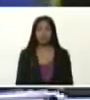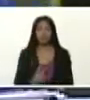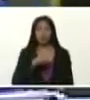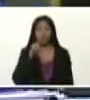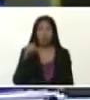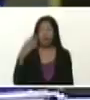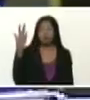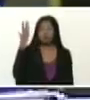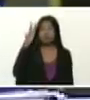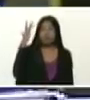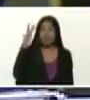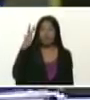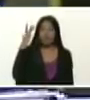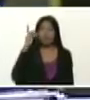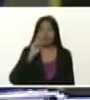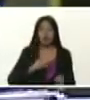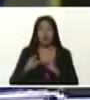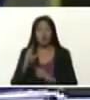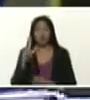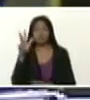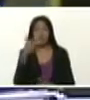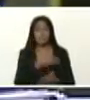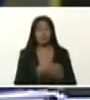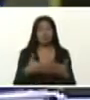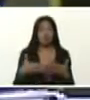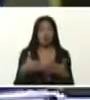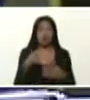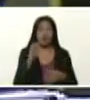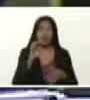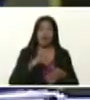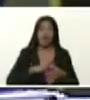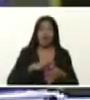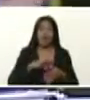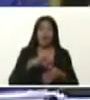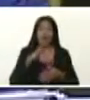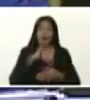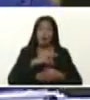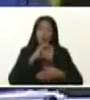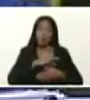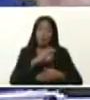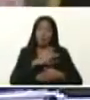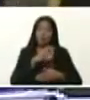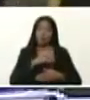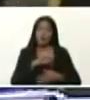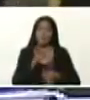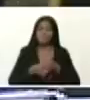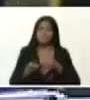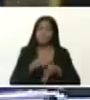que hay unos 3 millones de ahorristas en Petro. Yo llamé a ahorrar en Petro hace